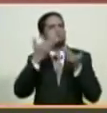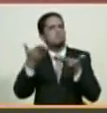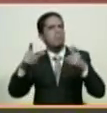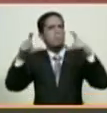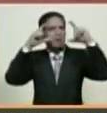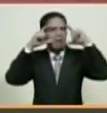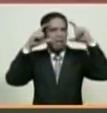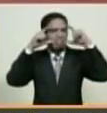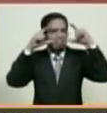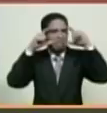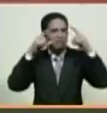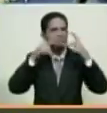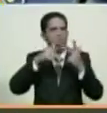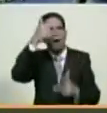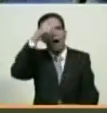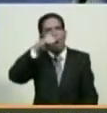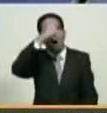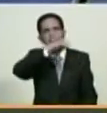corrección.